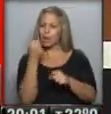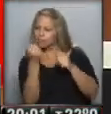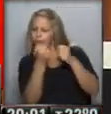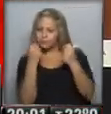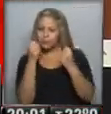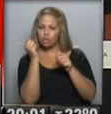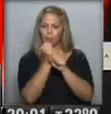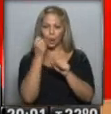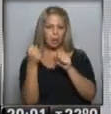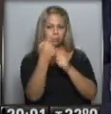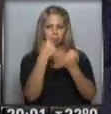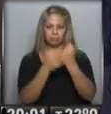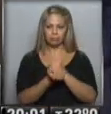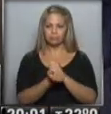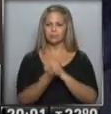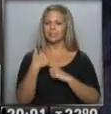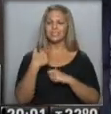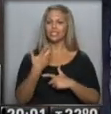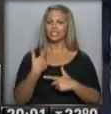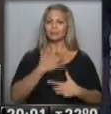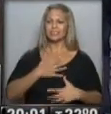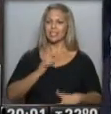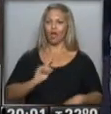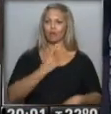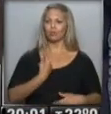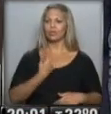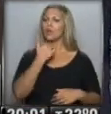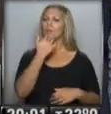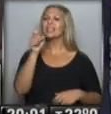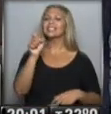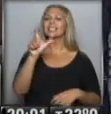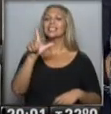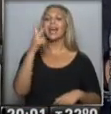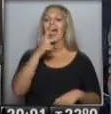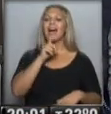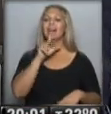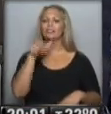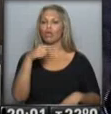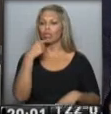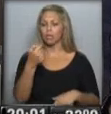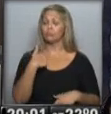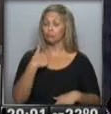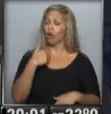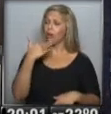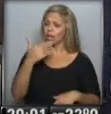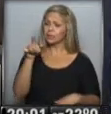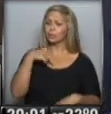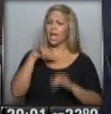minarlo, por donde trabajarlo. Estoy que me como el mundo, y por más que Ricky Hatton diga lo que diga, pues le doy las gracias